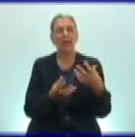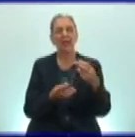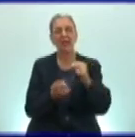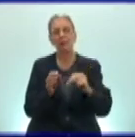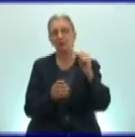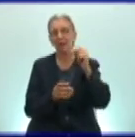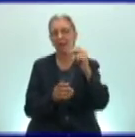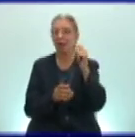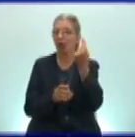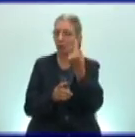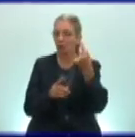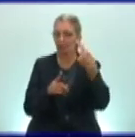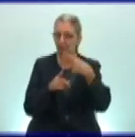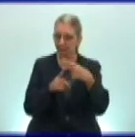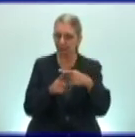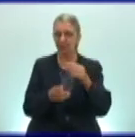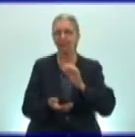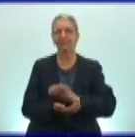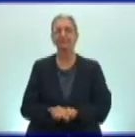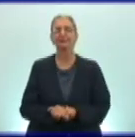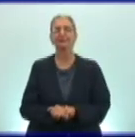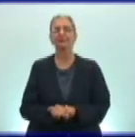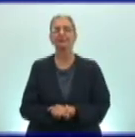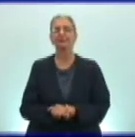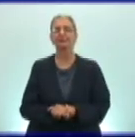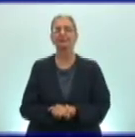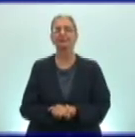carga nuclear.